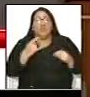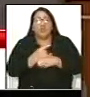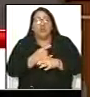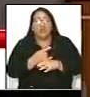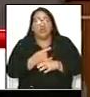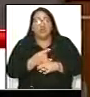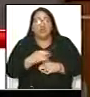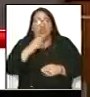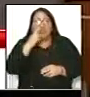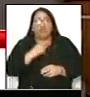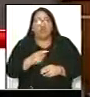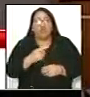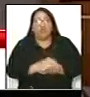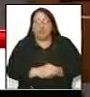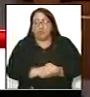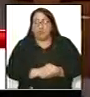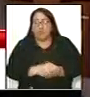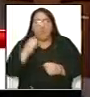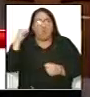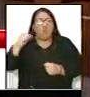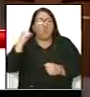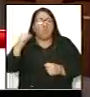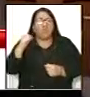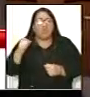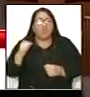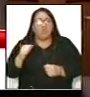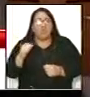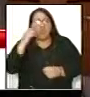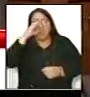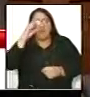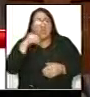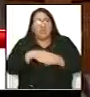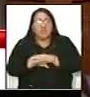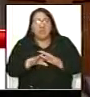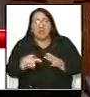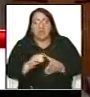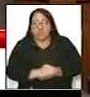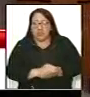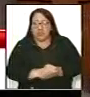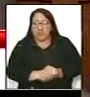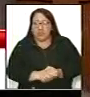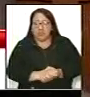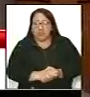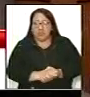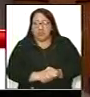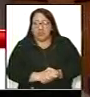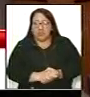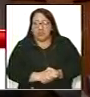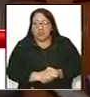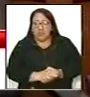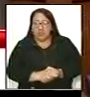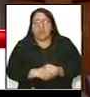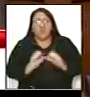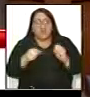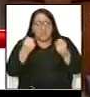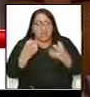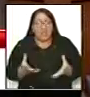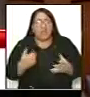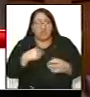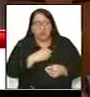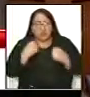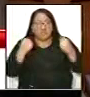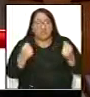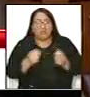los rojos, contra los comunistas, contra los cubanos que están metidos ahí en Cuba. Por supuesto que estamos en